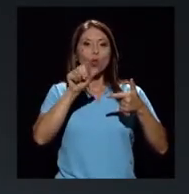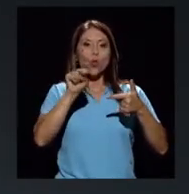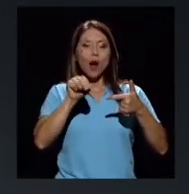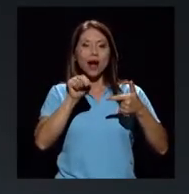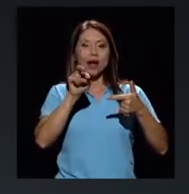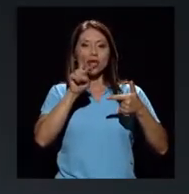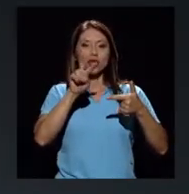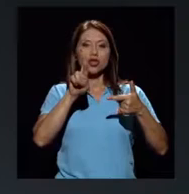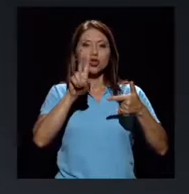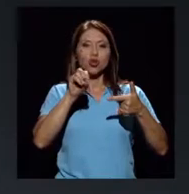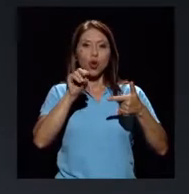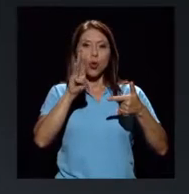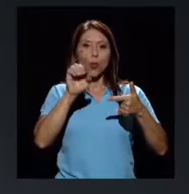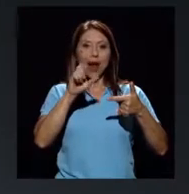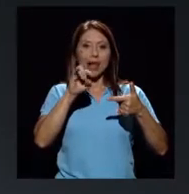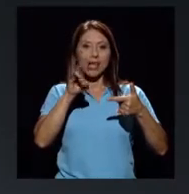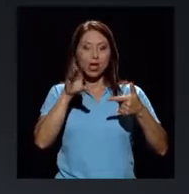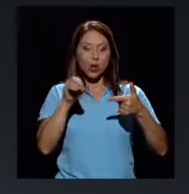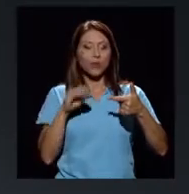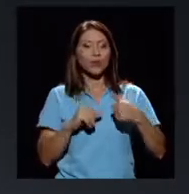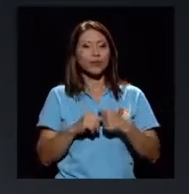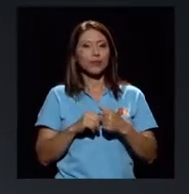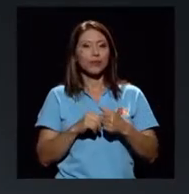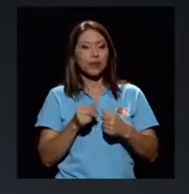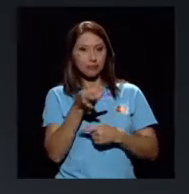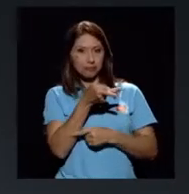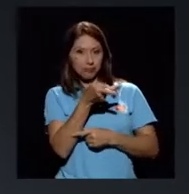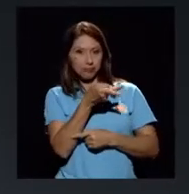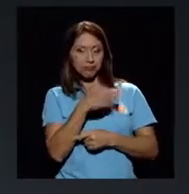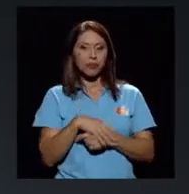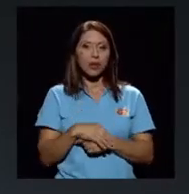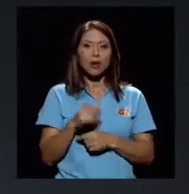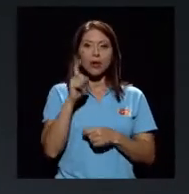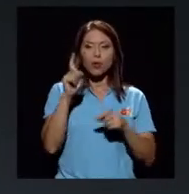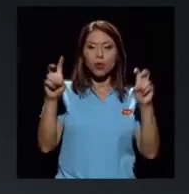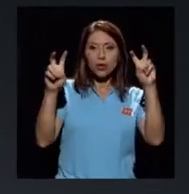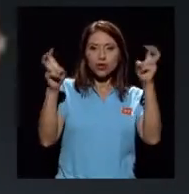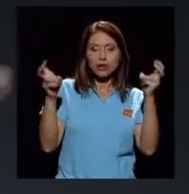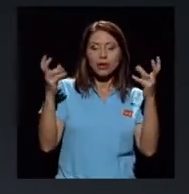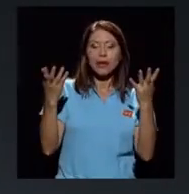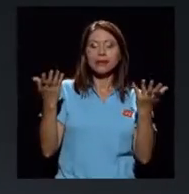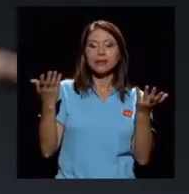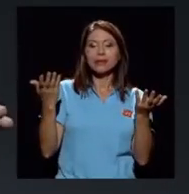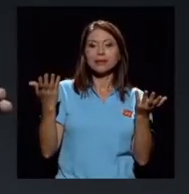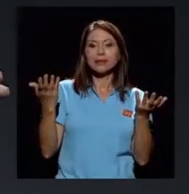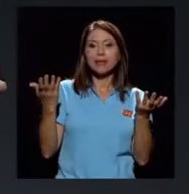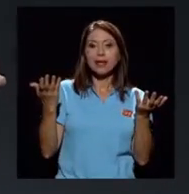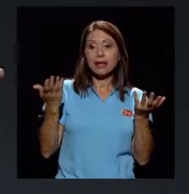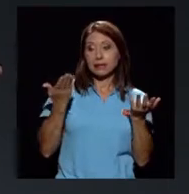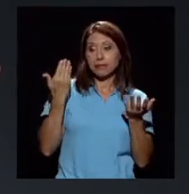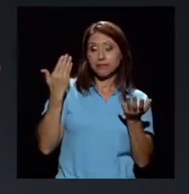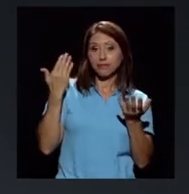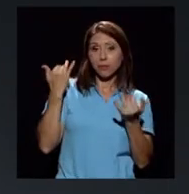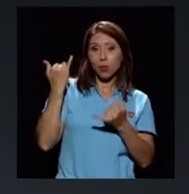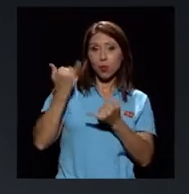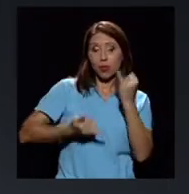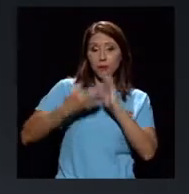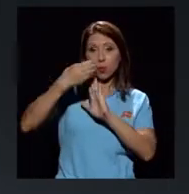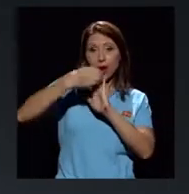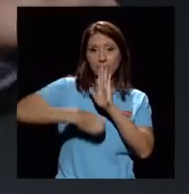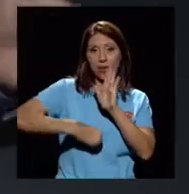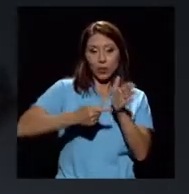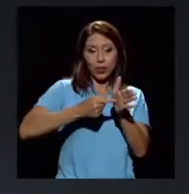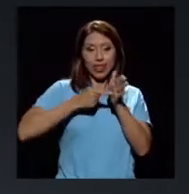Uno de los temas que estaba presente en el último capítulo de la tesis de don